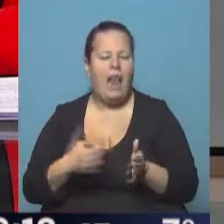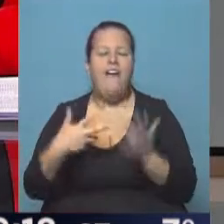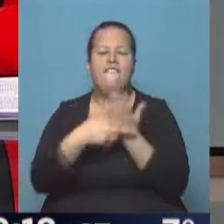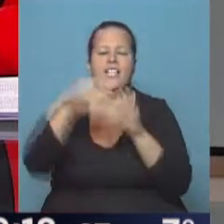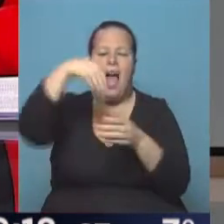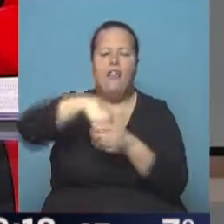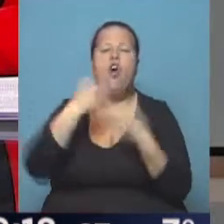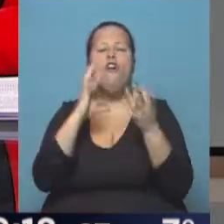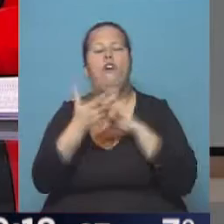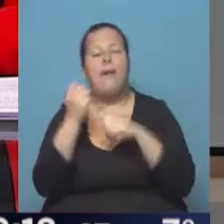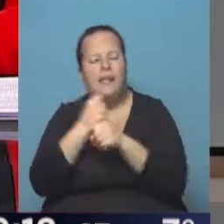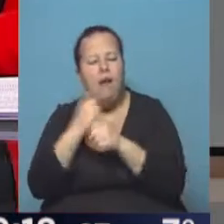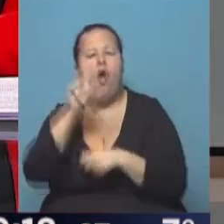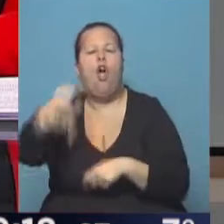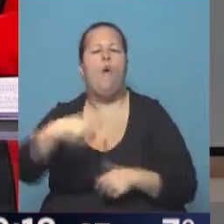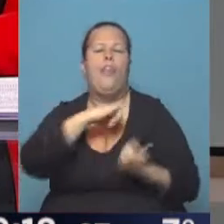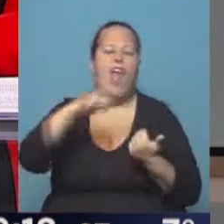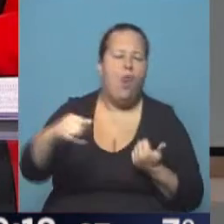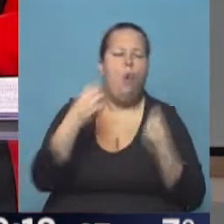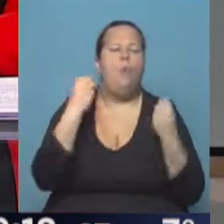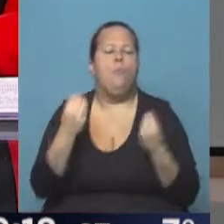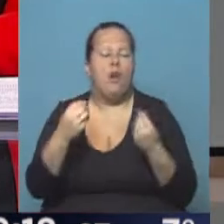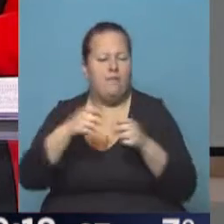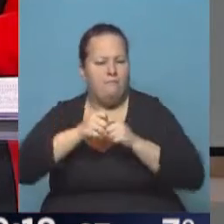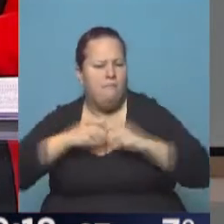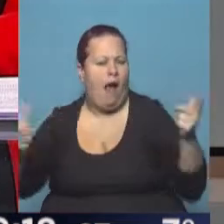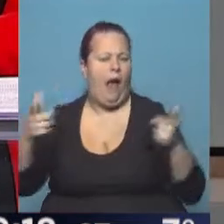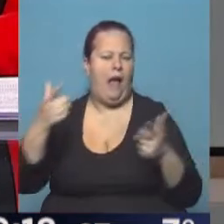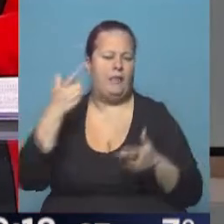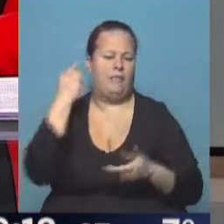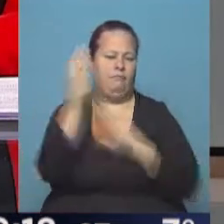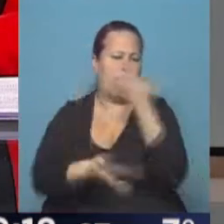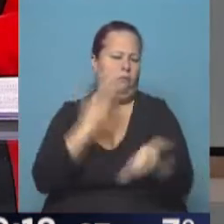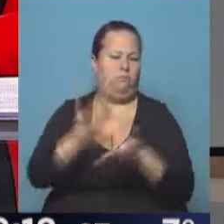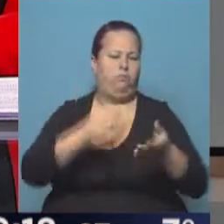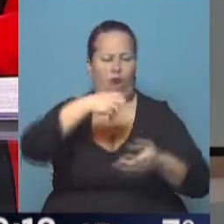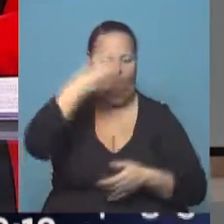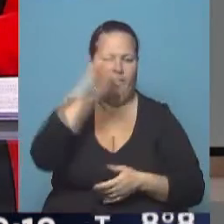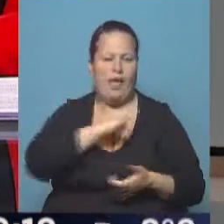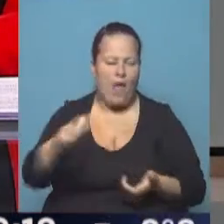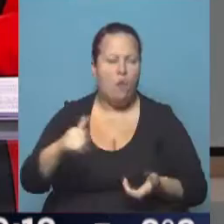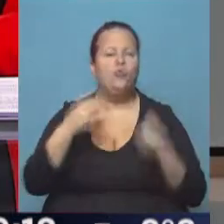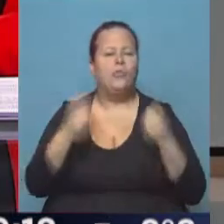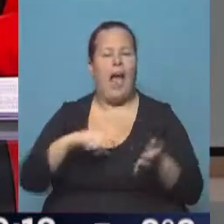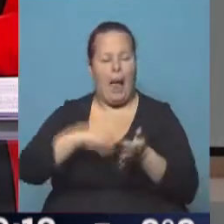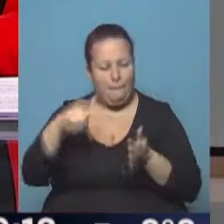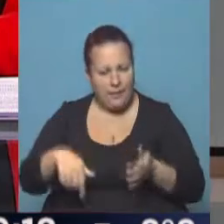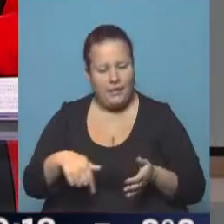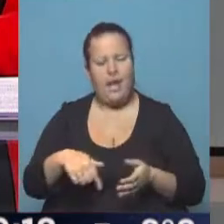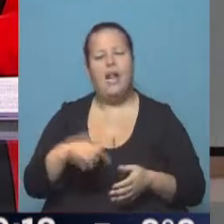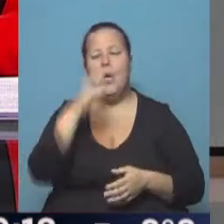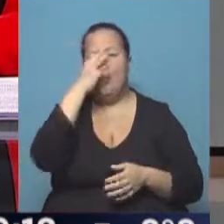fiscalía? ¿Cómo se trabaja? ¿Cómo llega la denuncia? ¿Por qué ha subido la cantidad de presentaciones formales que se hacen a la justicia en la ciudad de Buenos Aires?